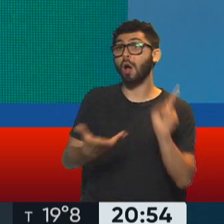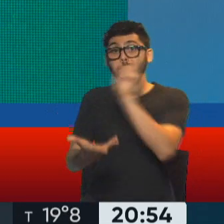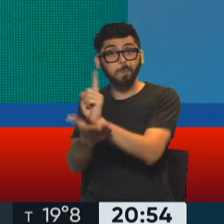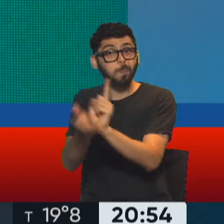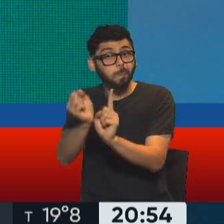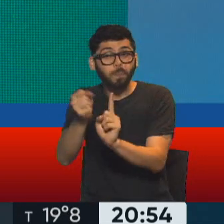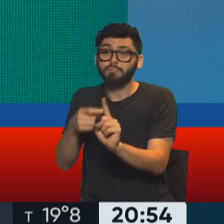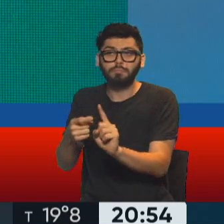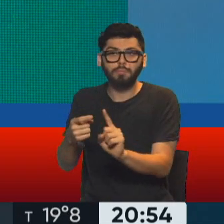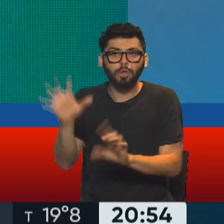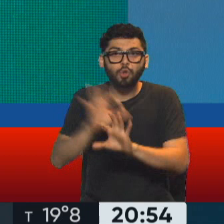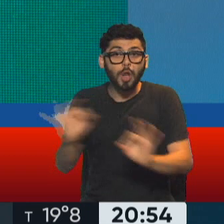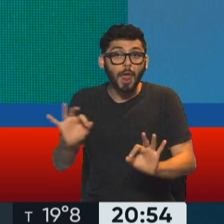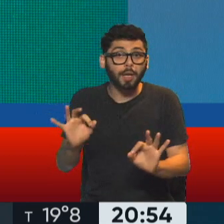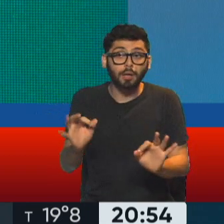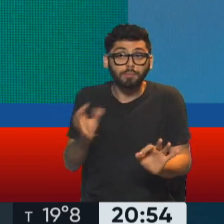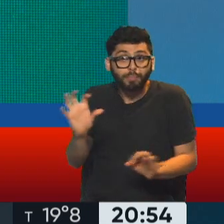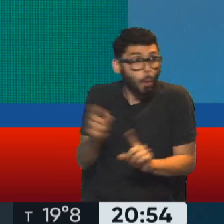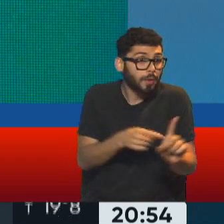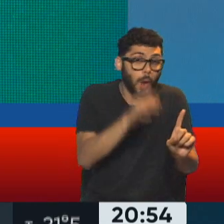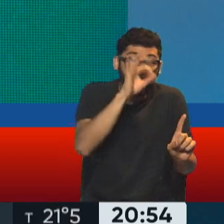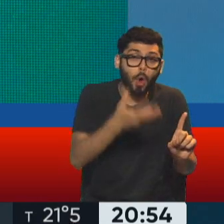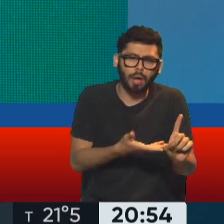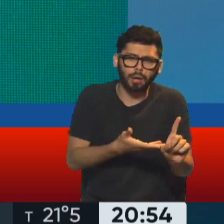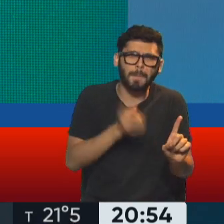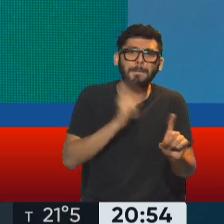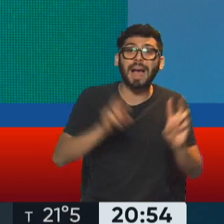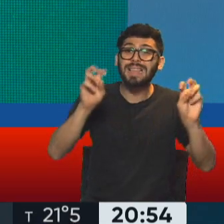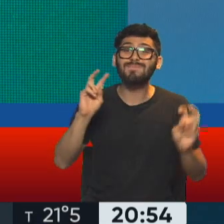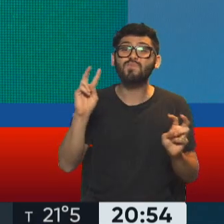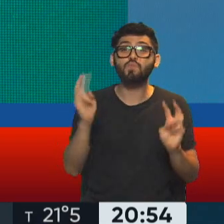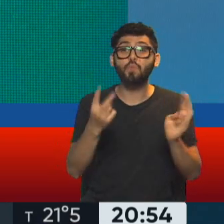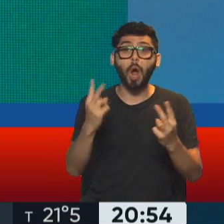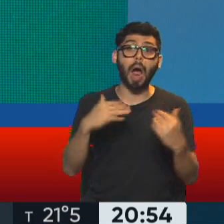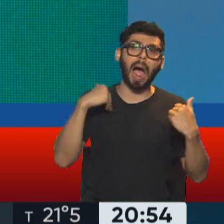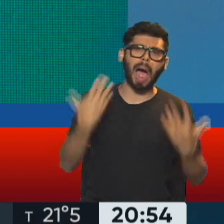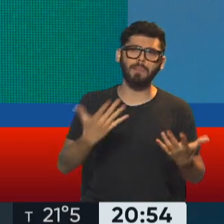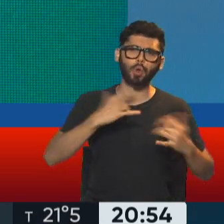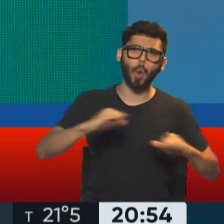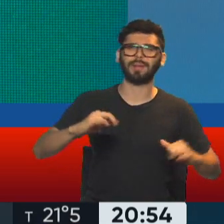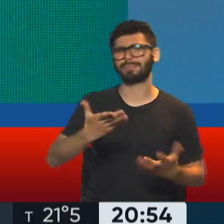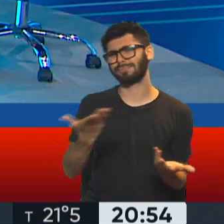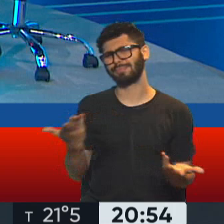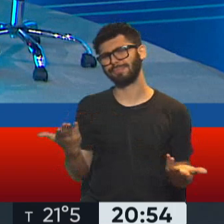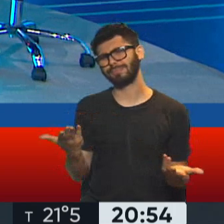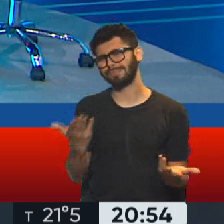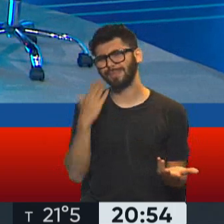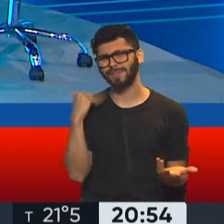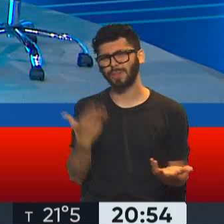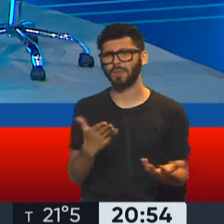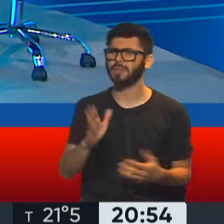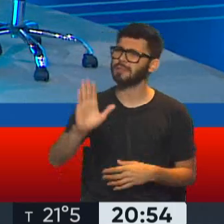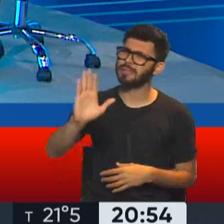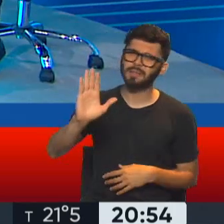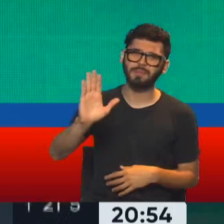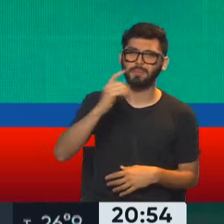no hizo, estaría hablando de la provincia. Y por otra parte, utilizar los muertos. Sí, es lamentable, francamente lamentable. Tiene varias cosas además que explicar.